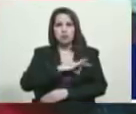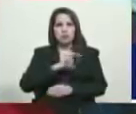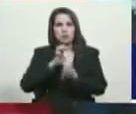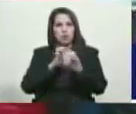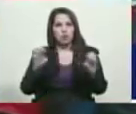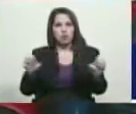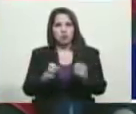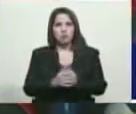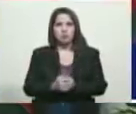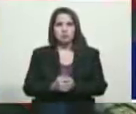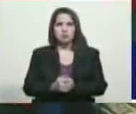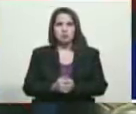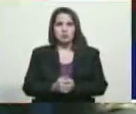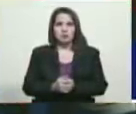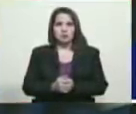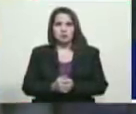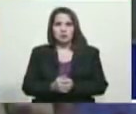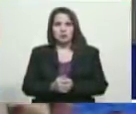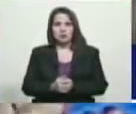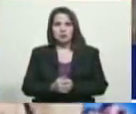Dayana Angulo Pérez.